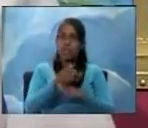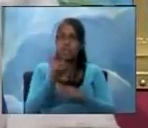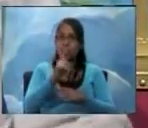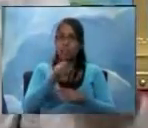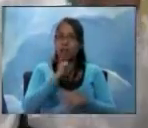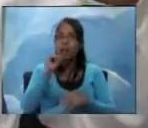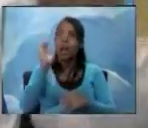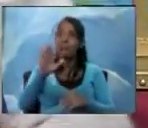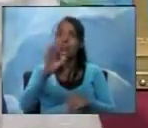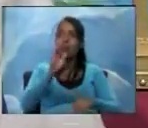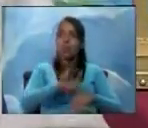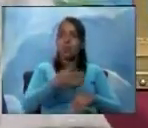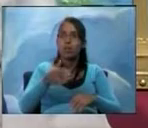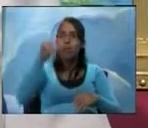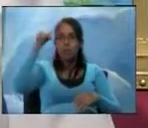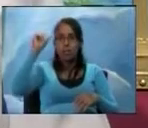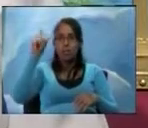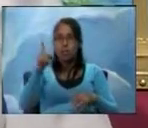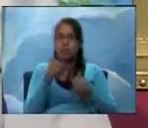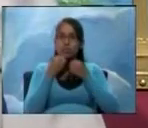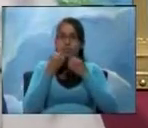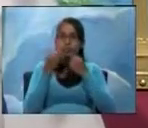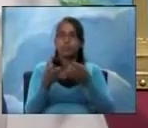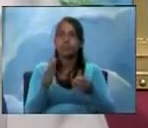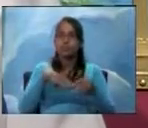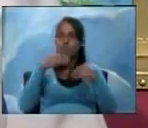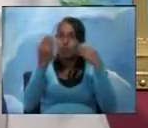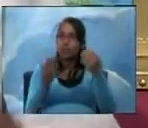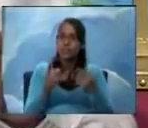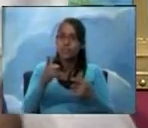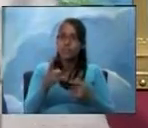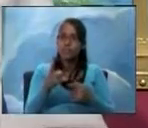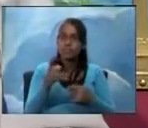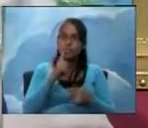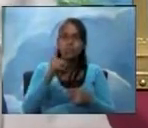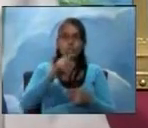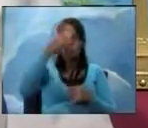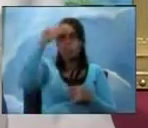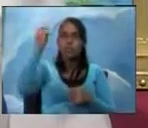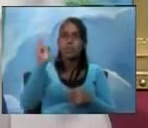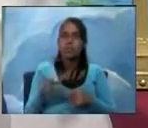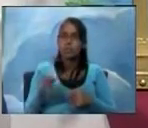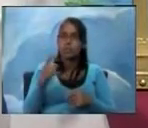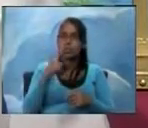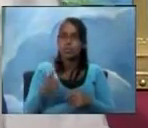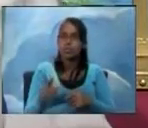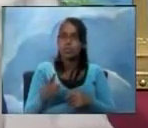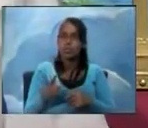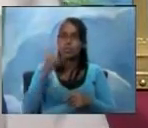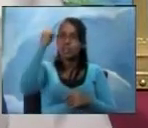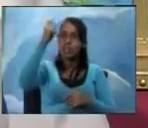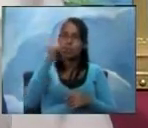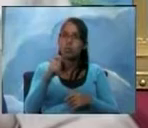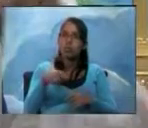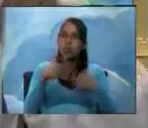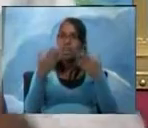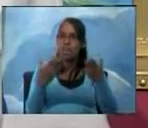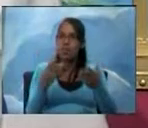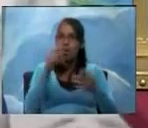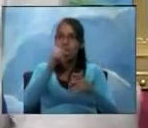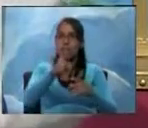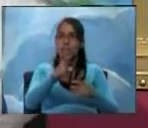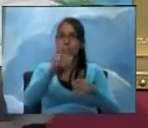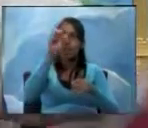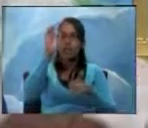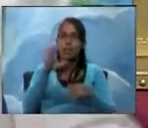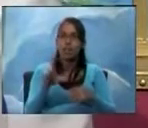así. Porque recuerdo un consejo que me dio usted, hermano Puerta, no se me olvida nunca, un testimonio que usted dio ahí en el